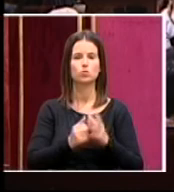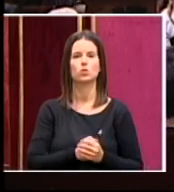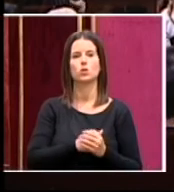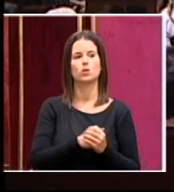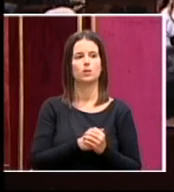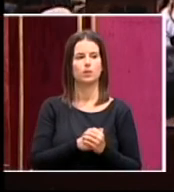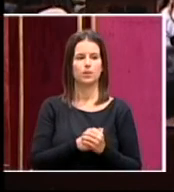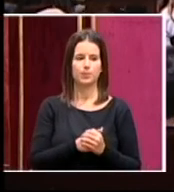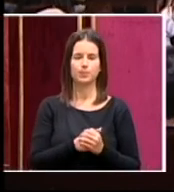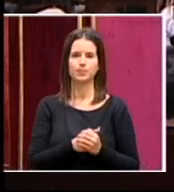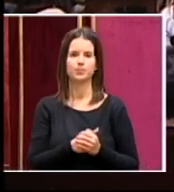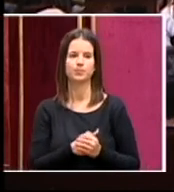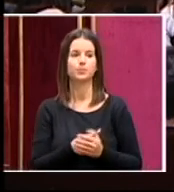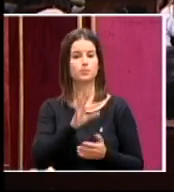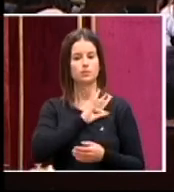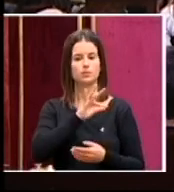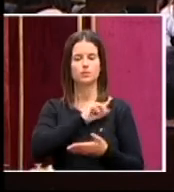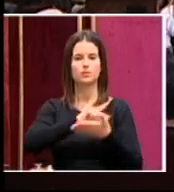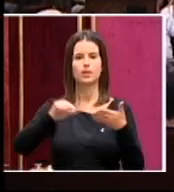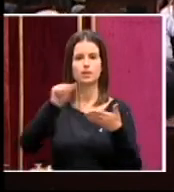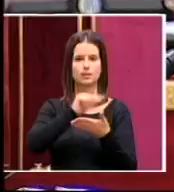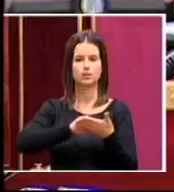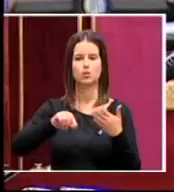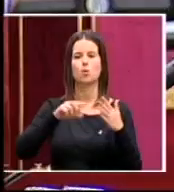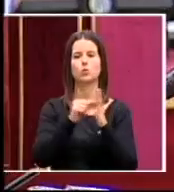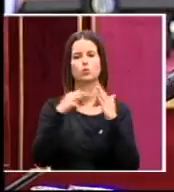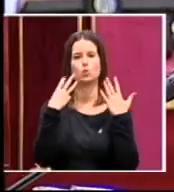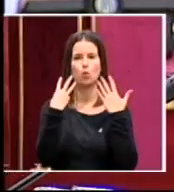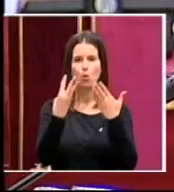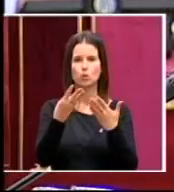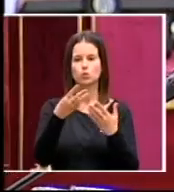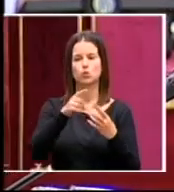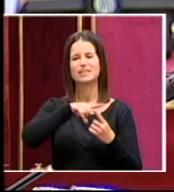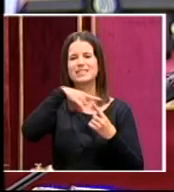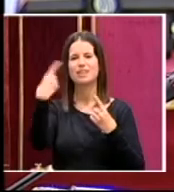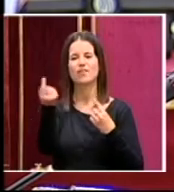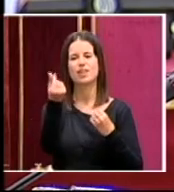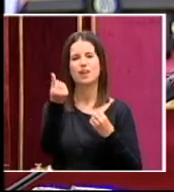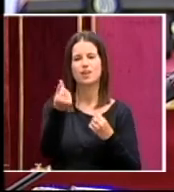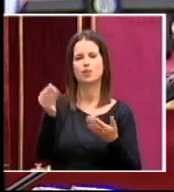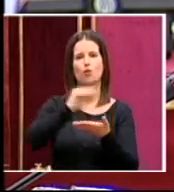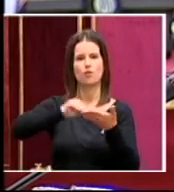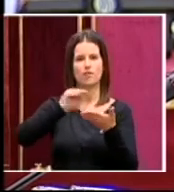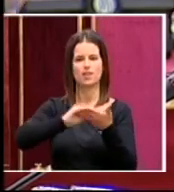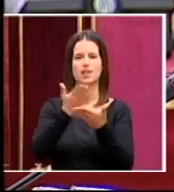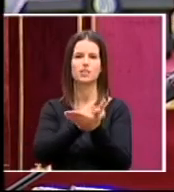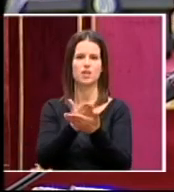transferencia. Señor secretario. 8, transferencia de crédito, oficina, intermediación